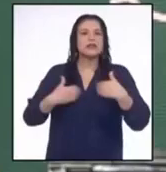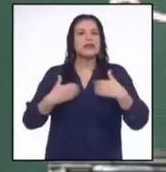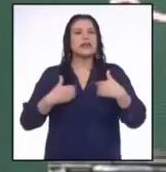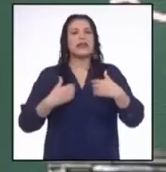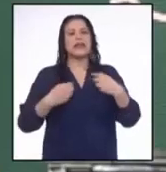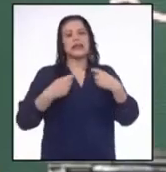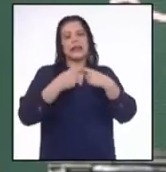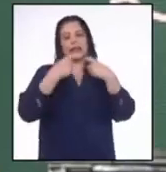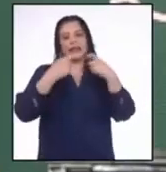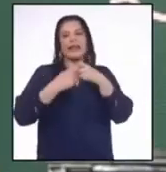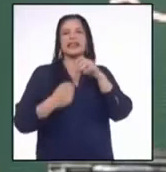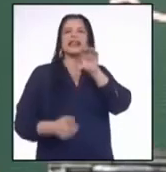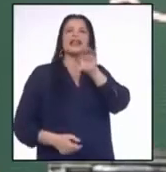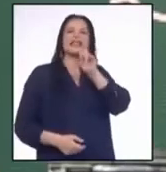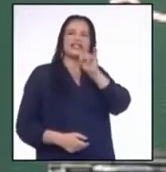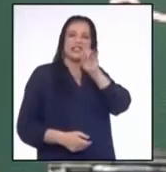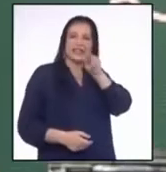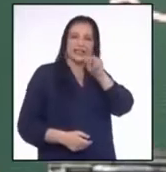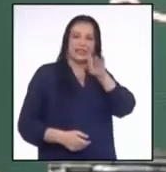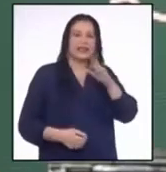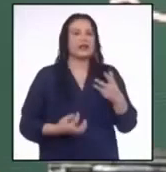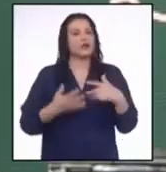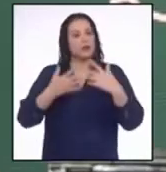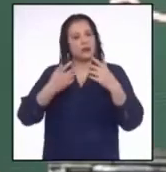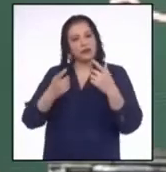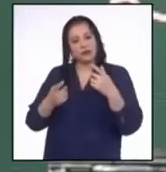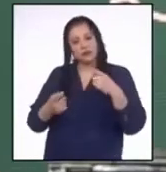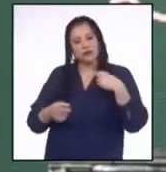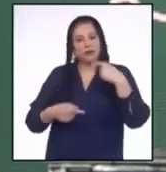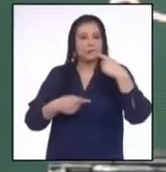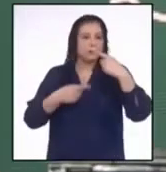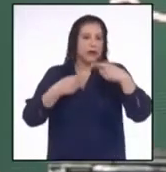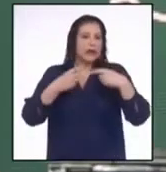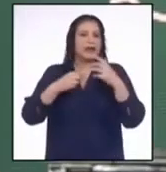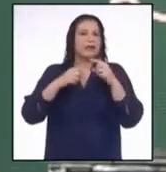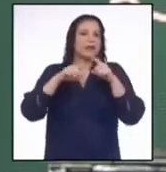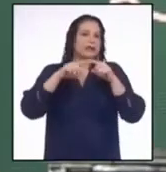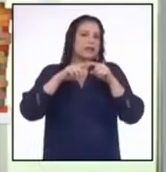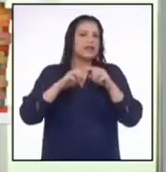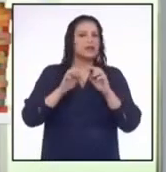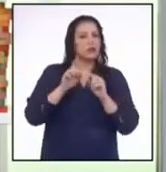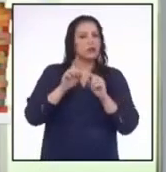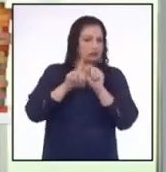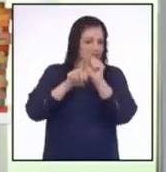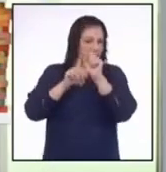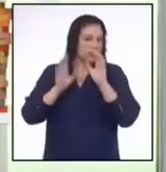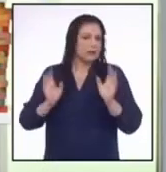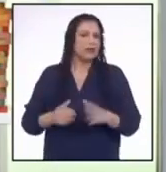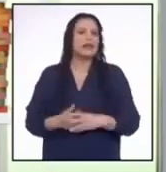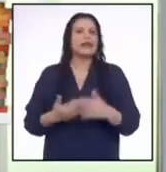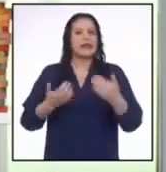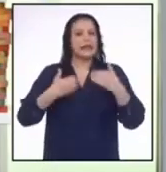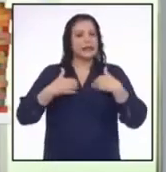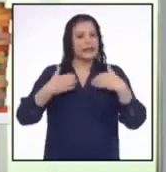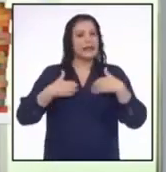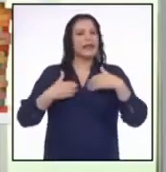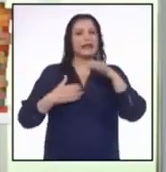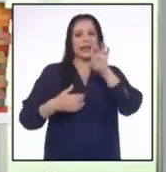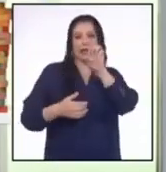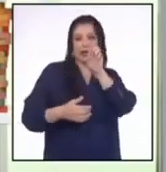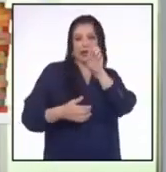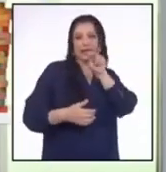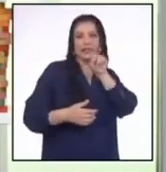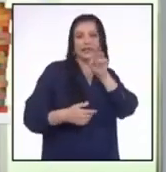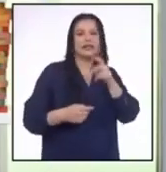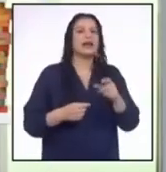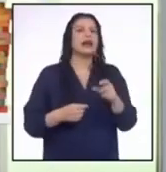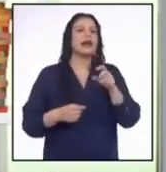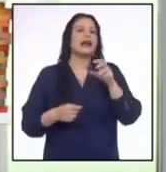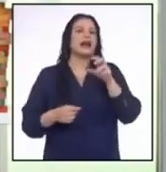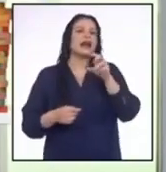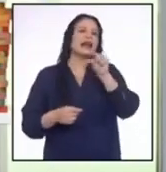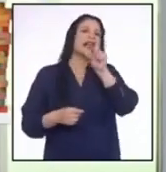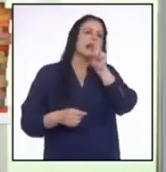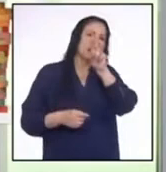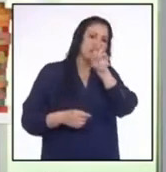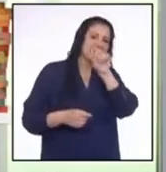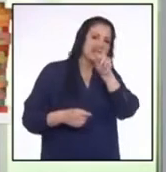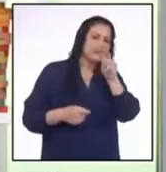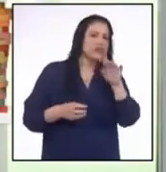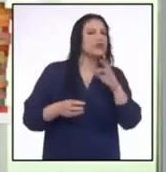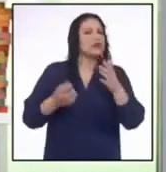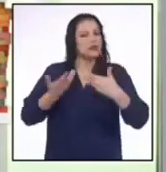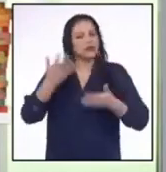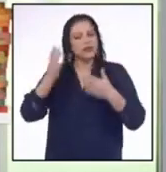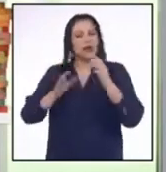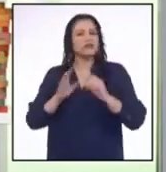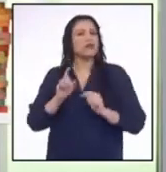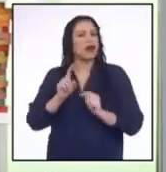cinética? Cuando se mueve respecto a un nivel de referencia. Y tiene energía potencial gravitacional cuando se encuentra a